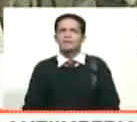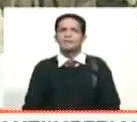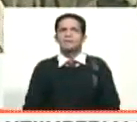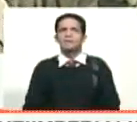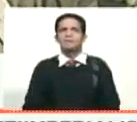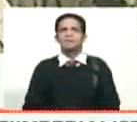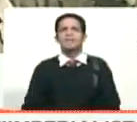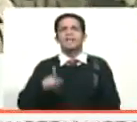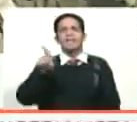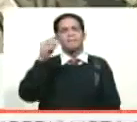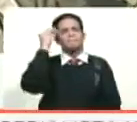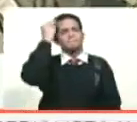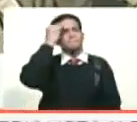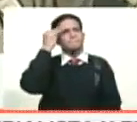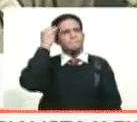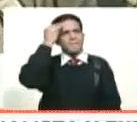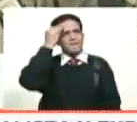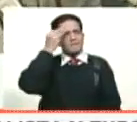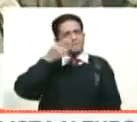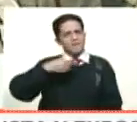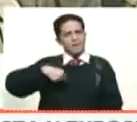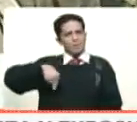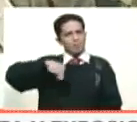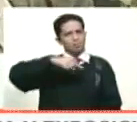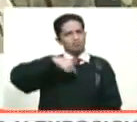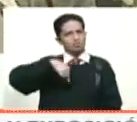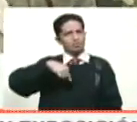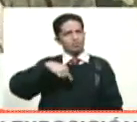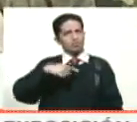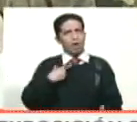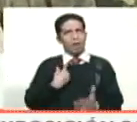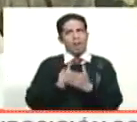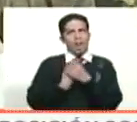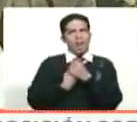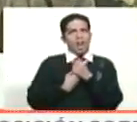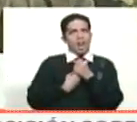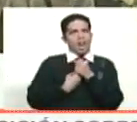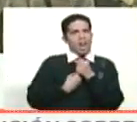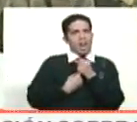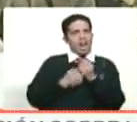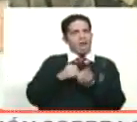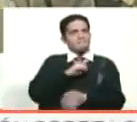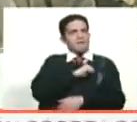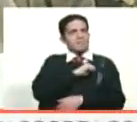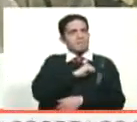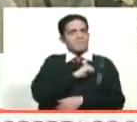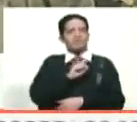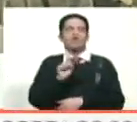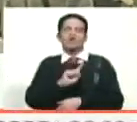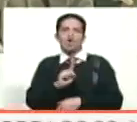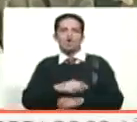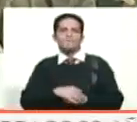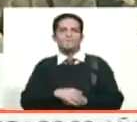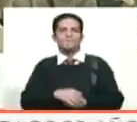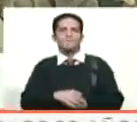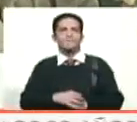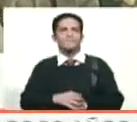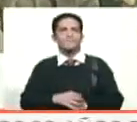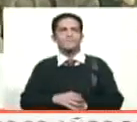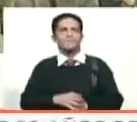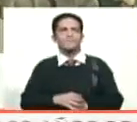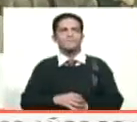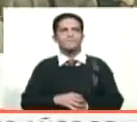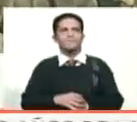Él cree que nosotros nos atemorizamos, ¿no? Es la locura guerrerista que se